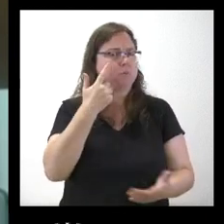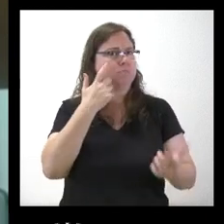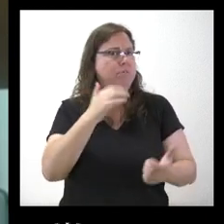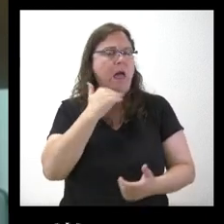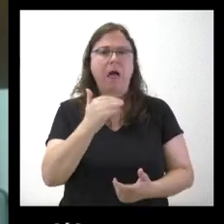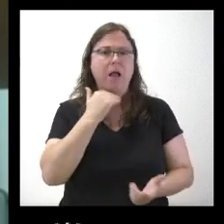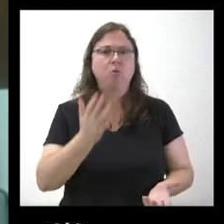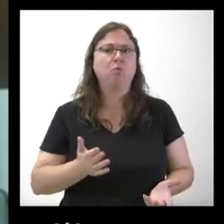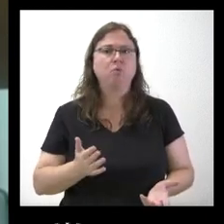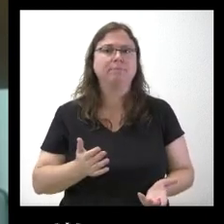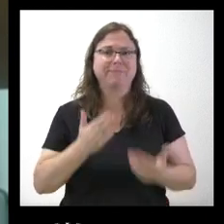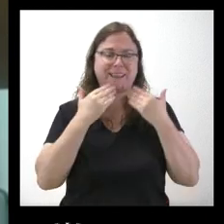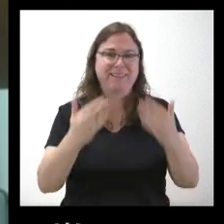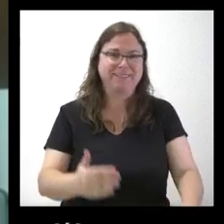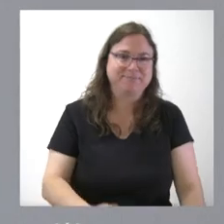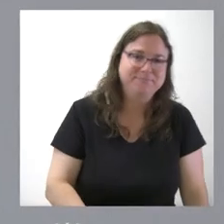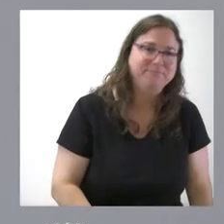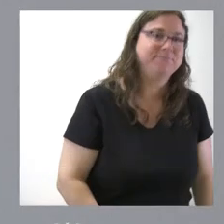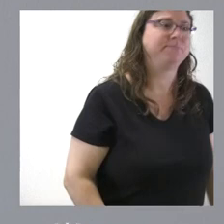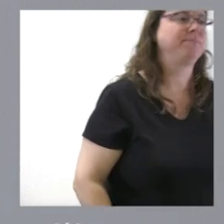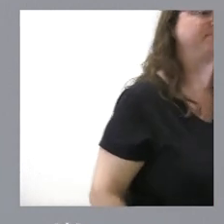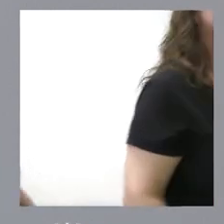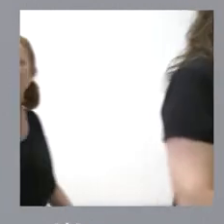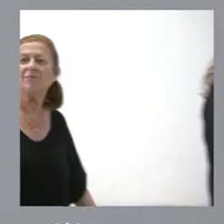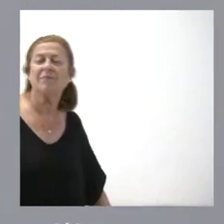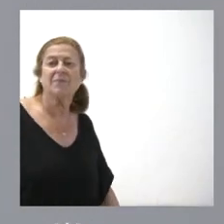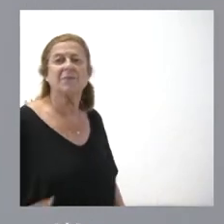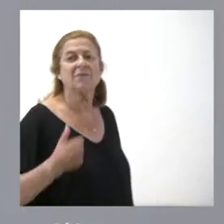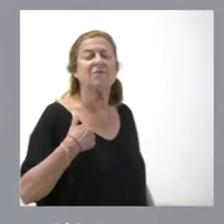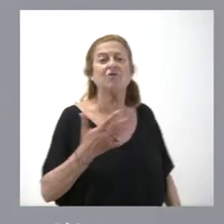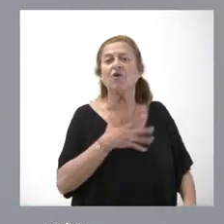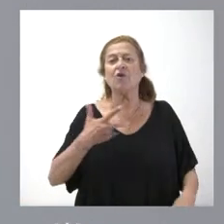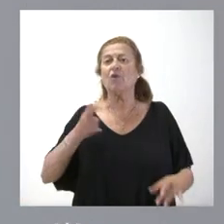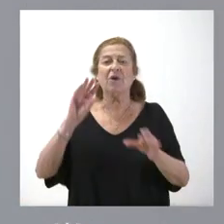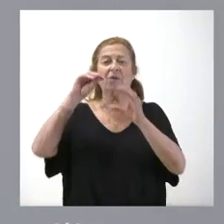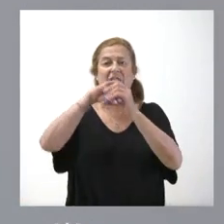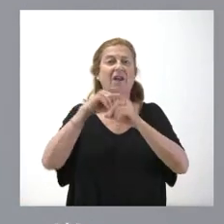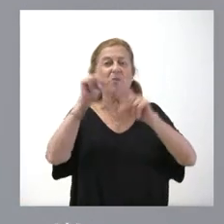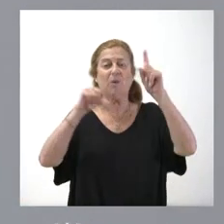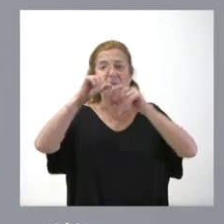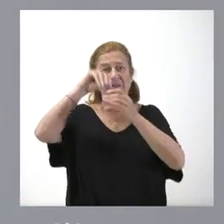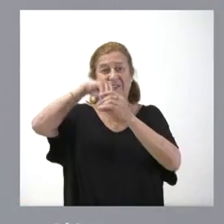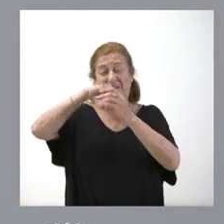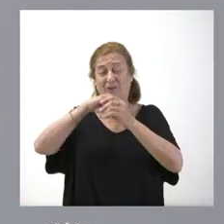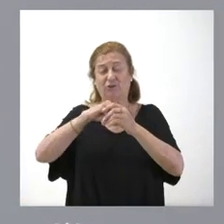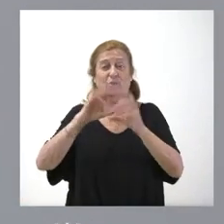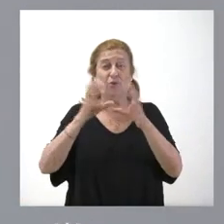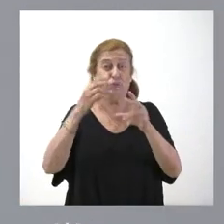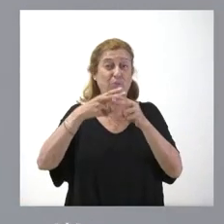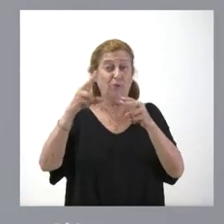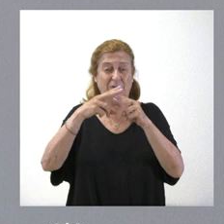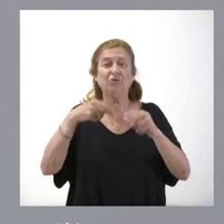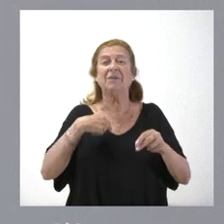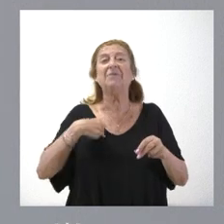eh algo gracias yo no quisiera entrar en los problemas internos de otros partidos políticos mi deseo es que lo pudieran